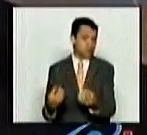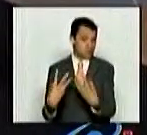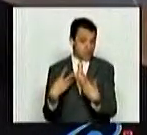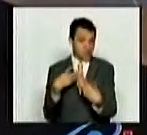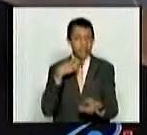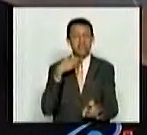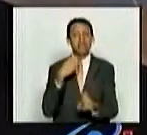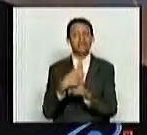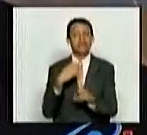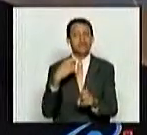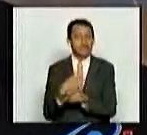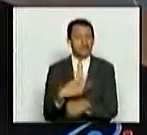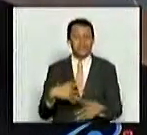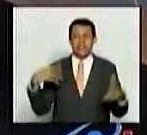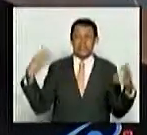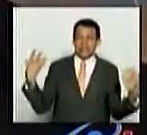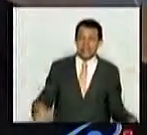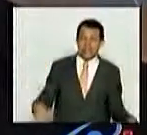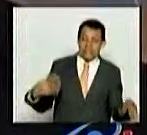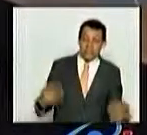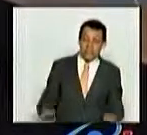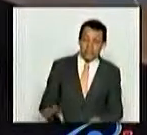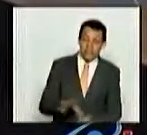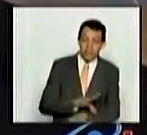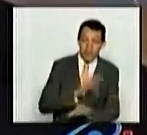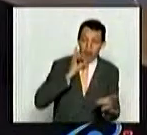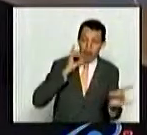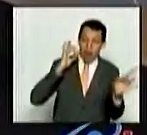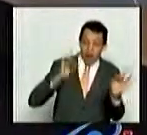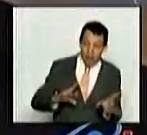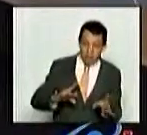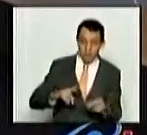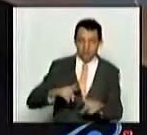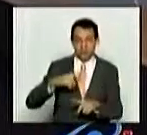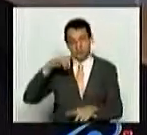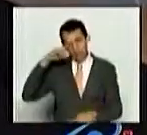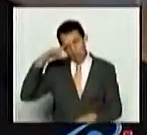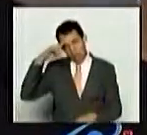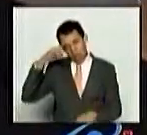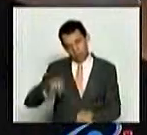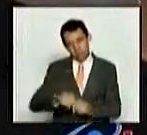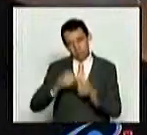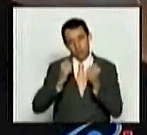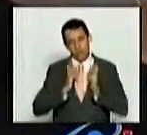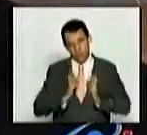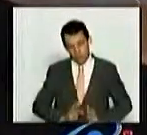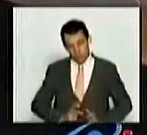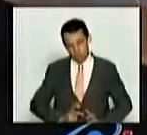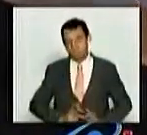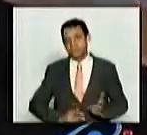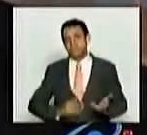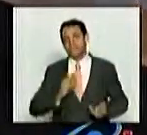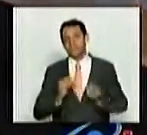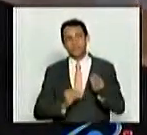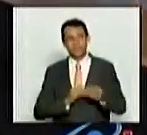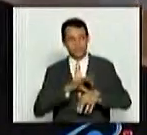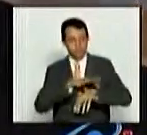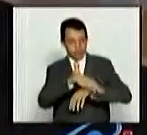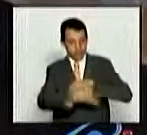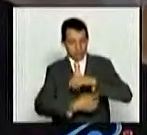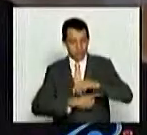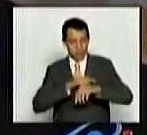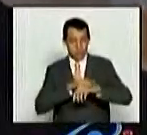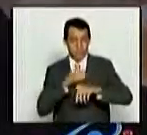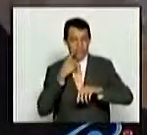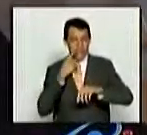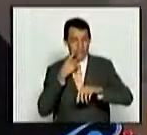poder entender cómo una energía se puede convertir en algo positivo o negativo. ¿Por qué yo utilizo estas pulseras de cobre?